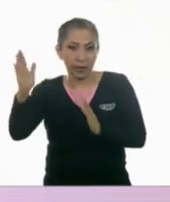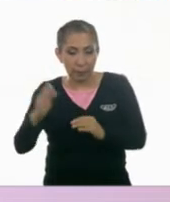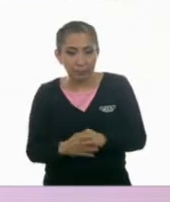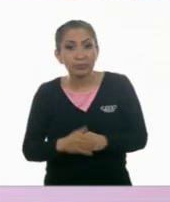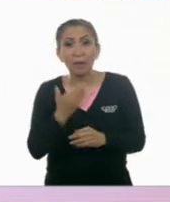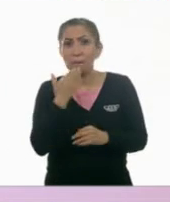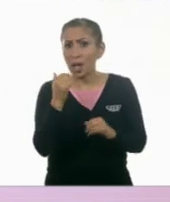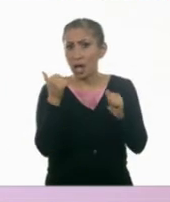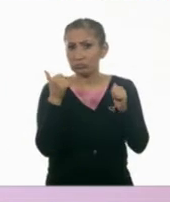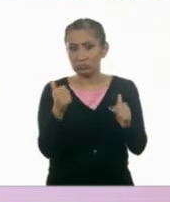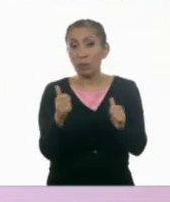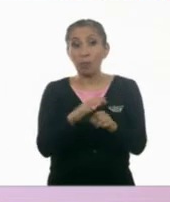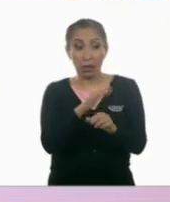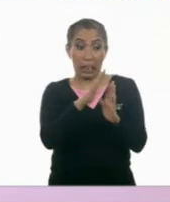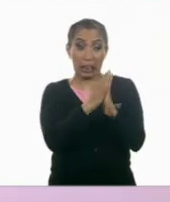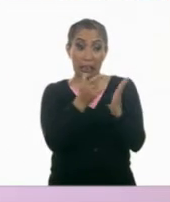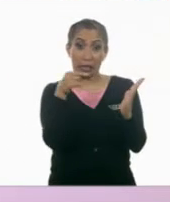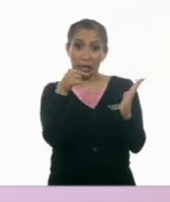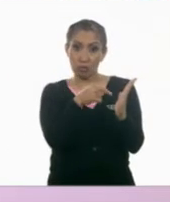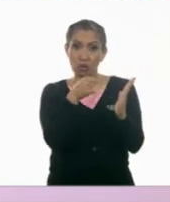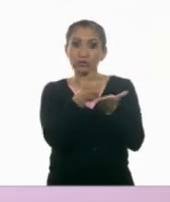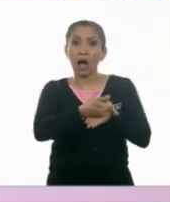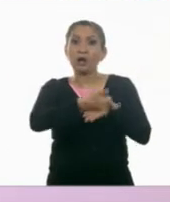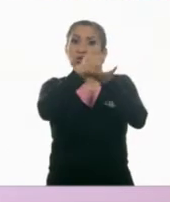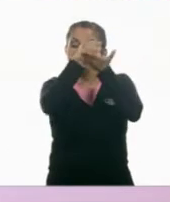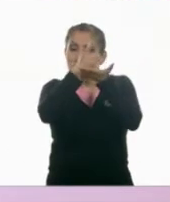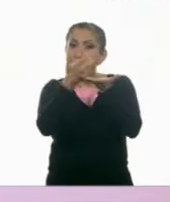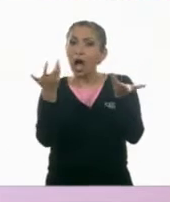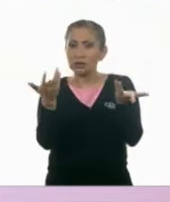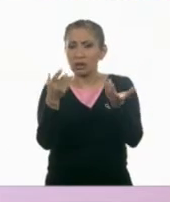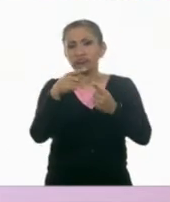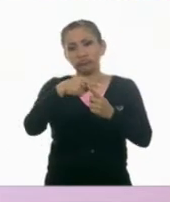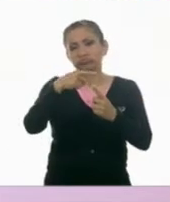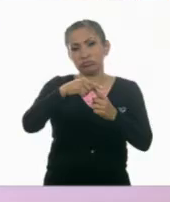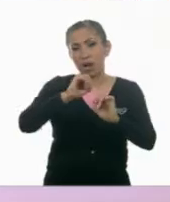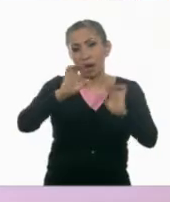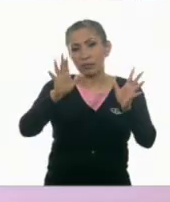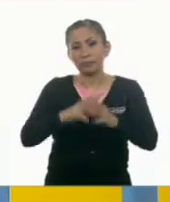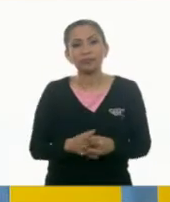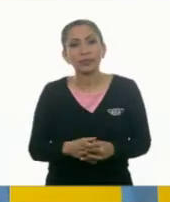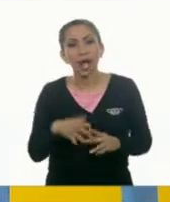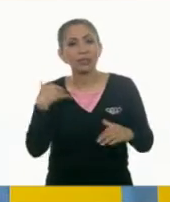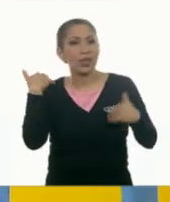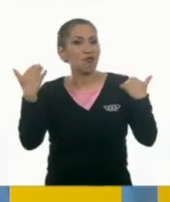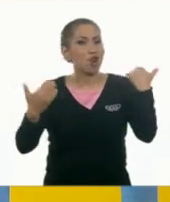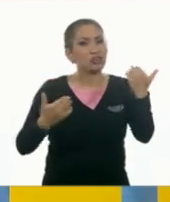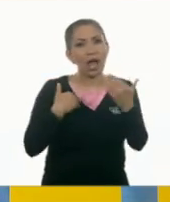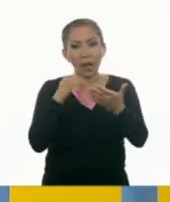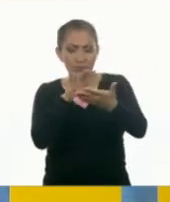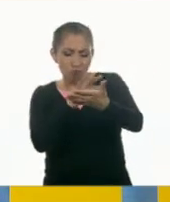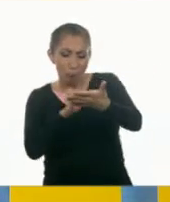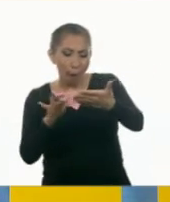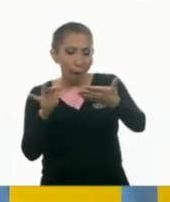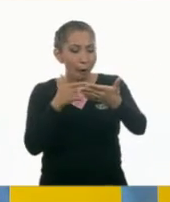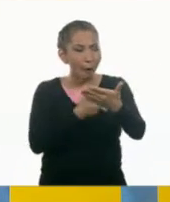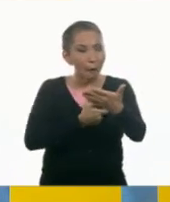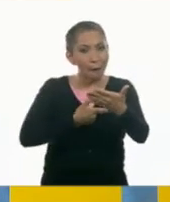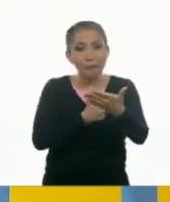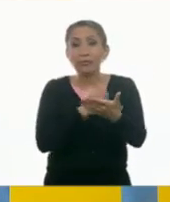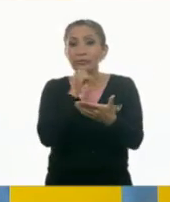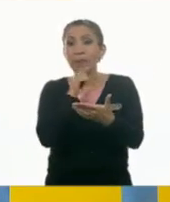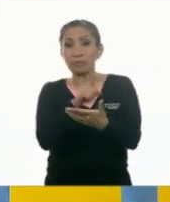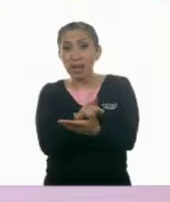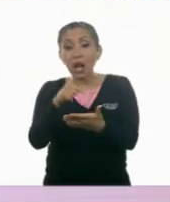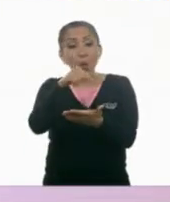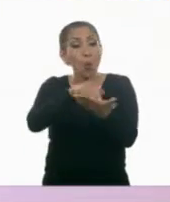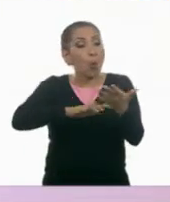la mejor manera posible, porque los libros nos ayudan a realizar tareas, desde luego. Disfrutamos de su lectura y también